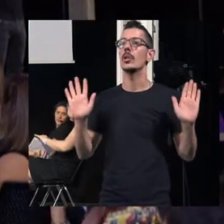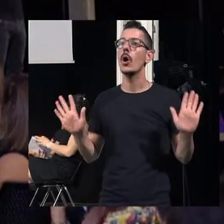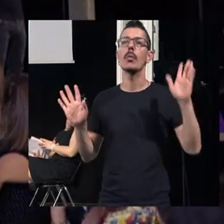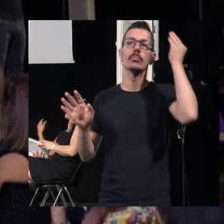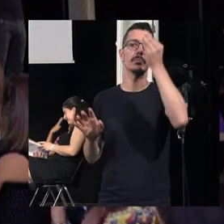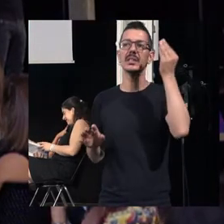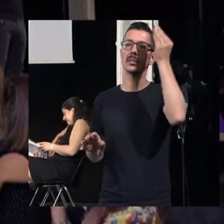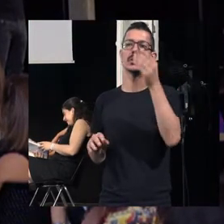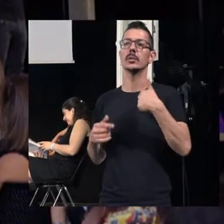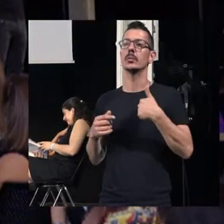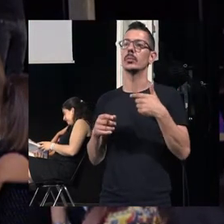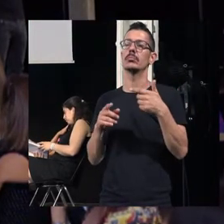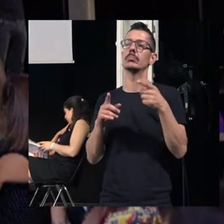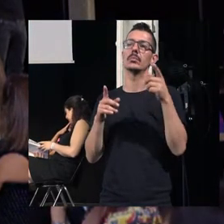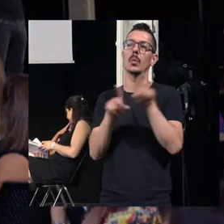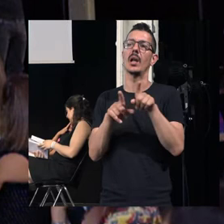no lo